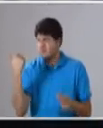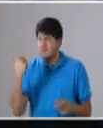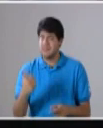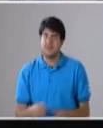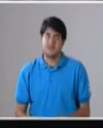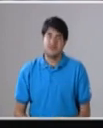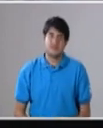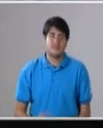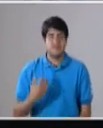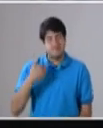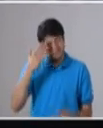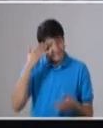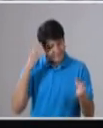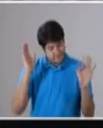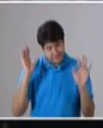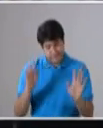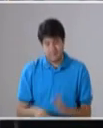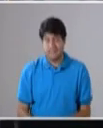Bueno, está bueno, pues.